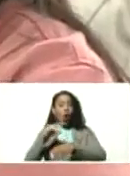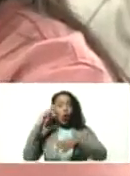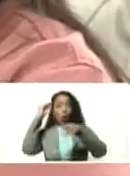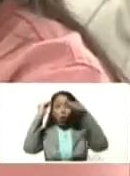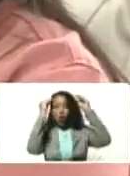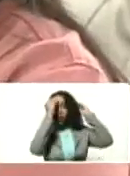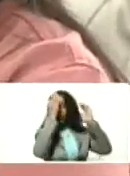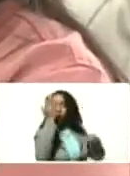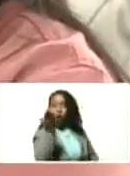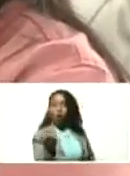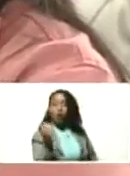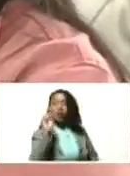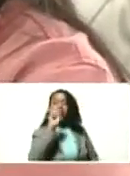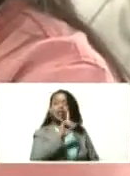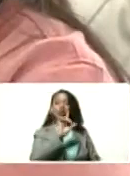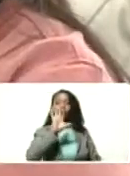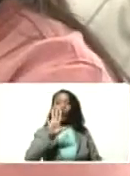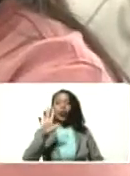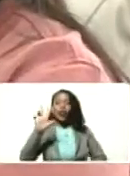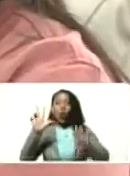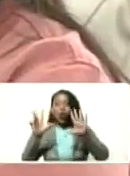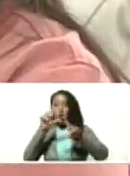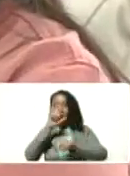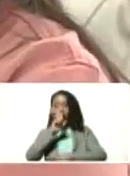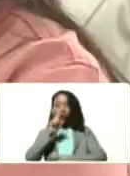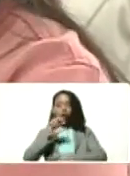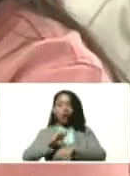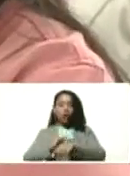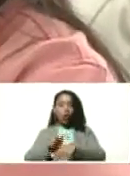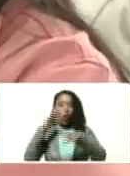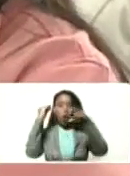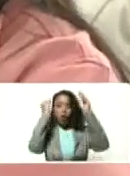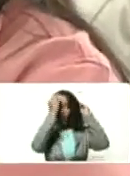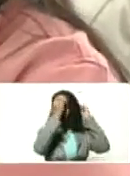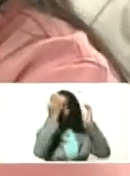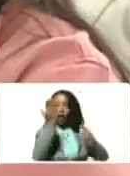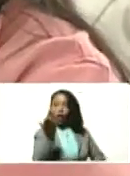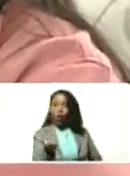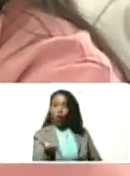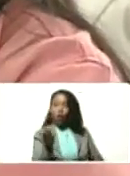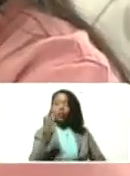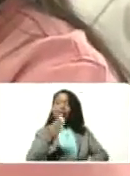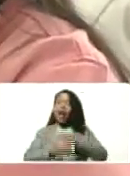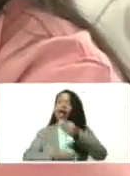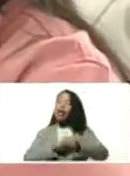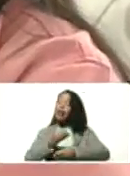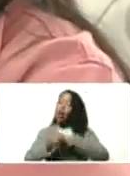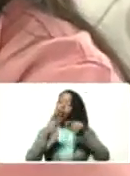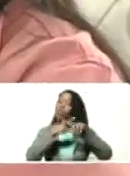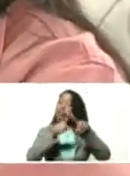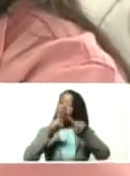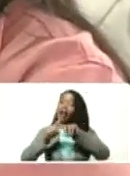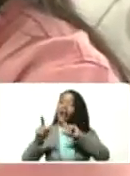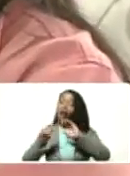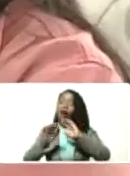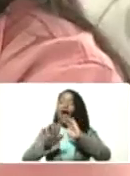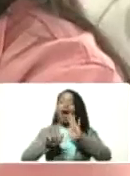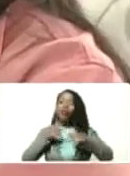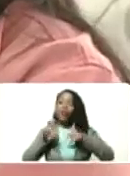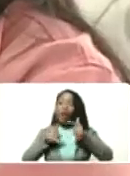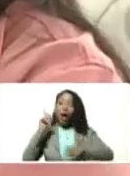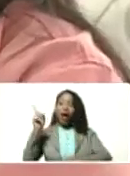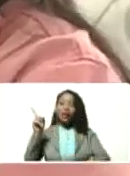los 158 años del doctor José Gregorio Hernández, y se le hicieron diferentes actividades en